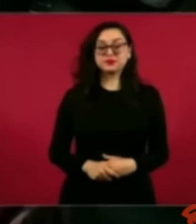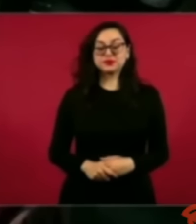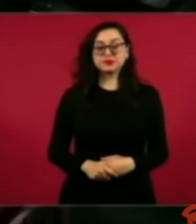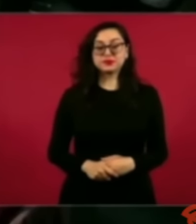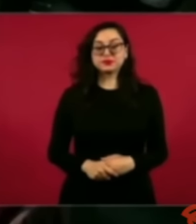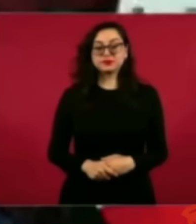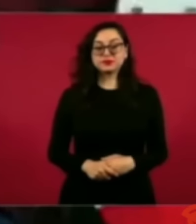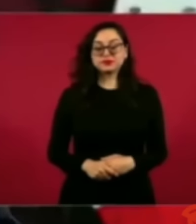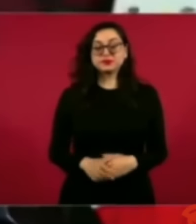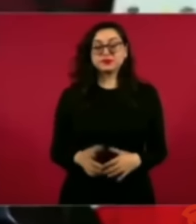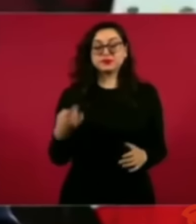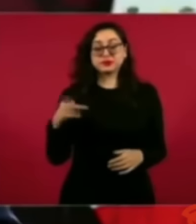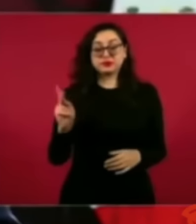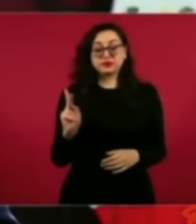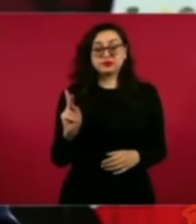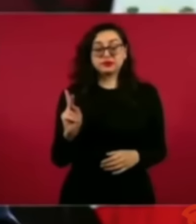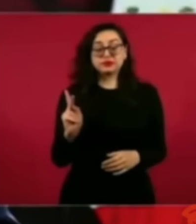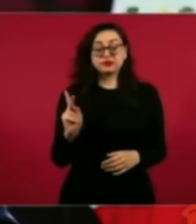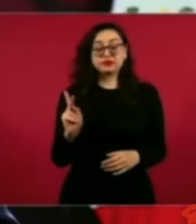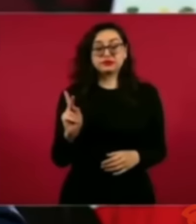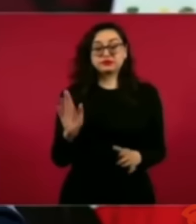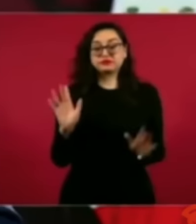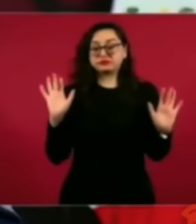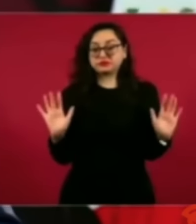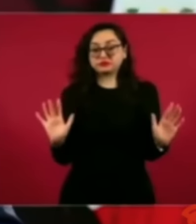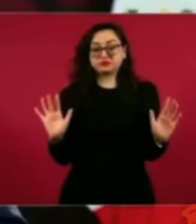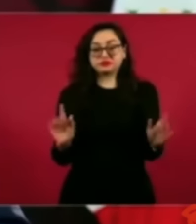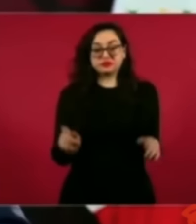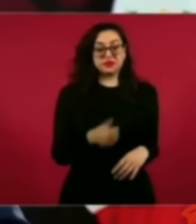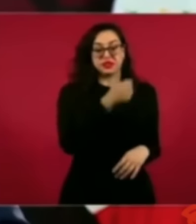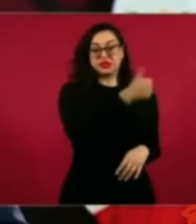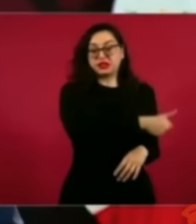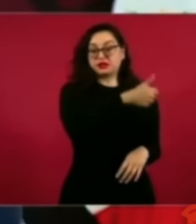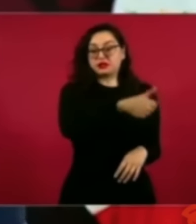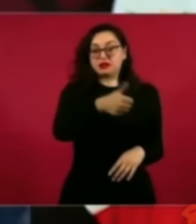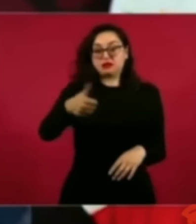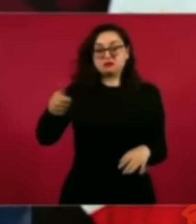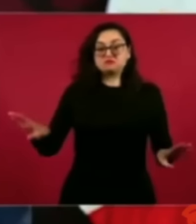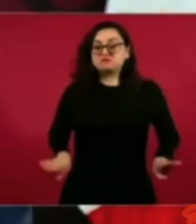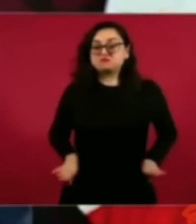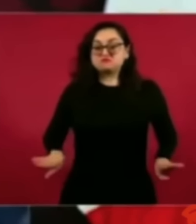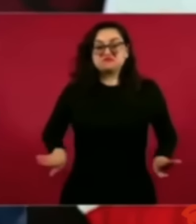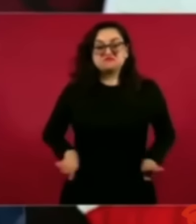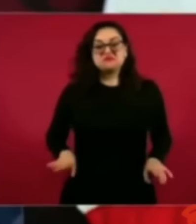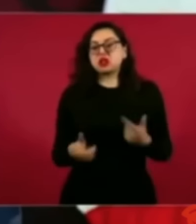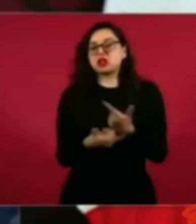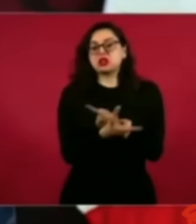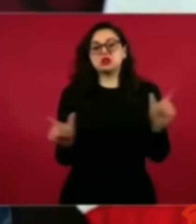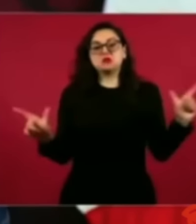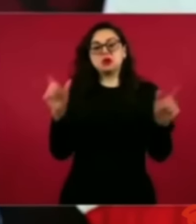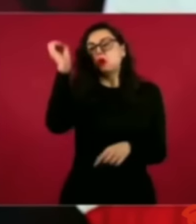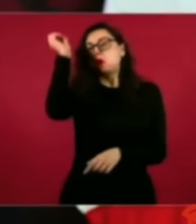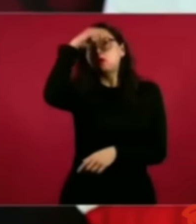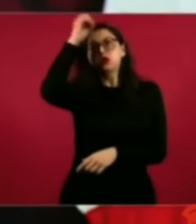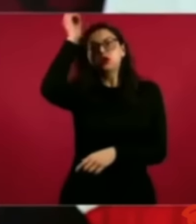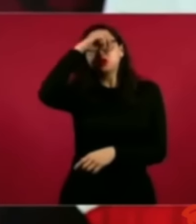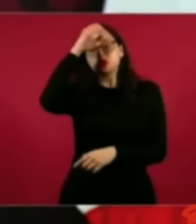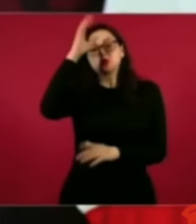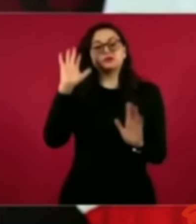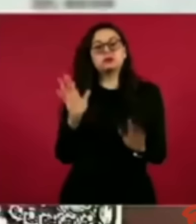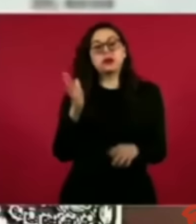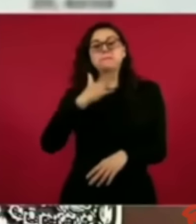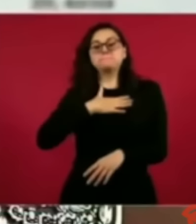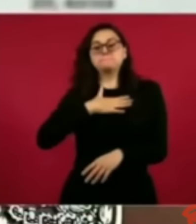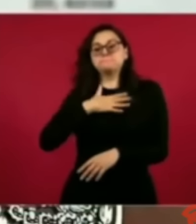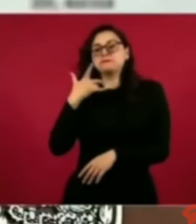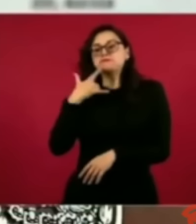cada quien es libre y tiene su manera de pensar. Yo lucho por